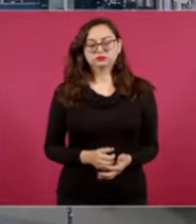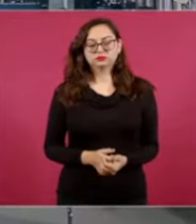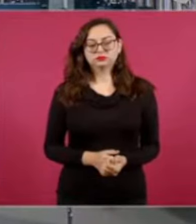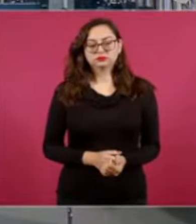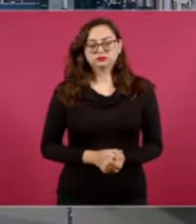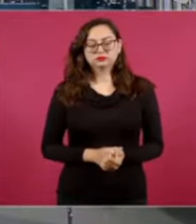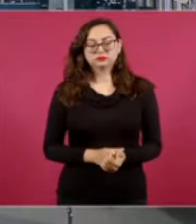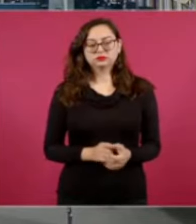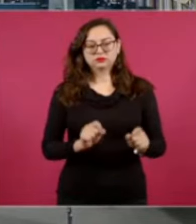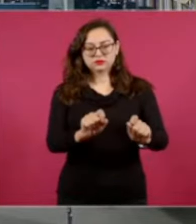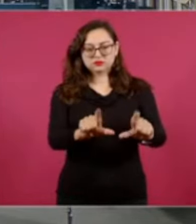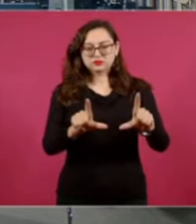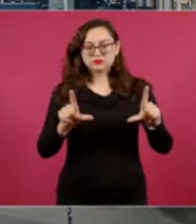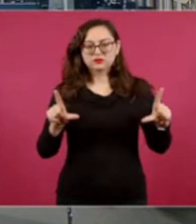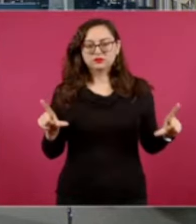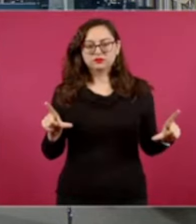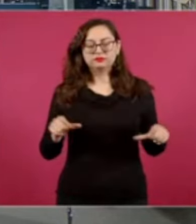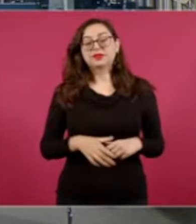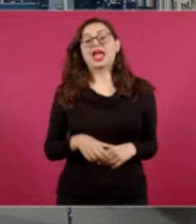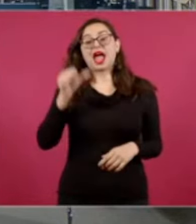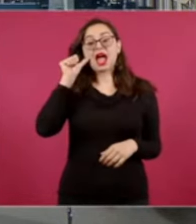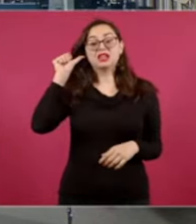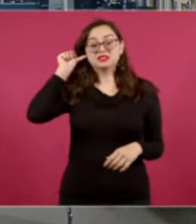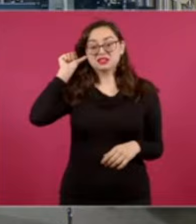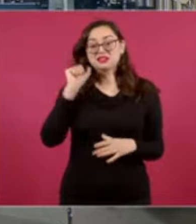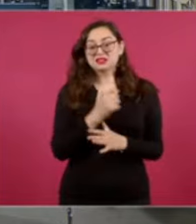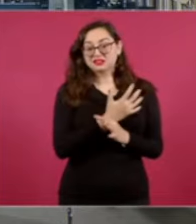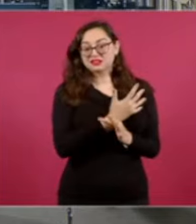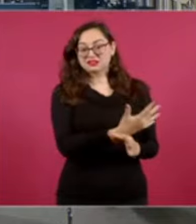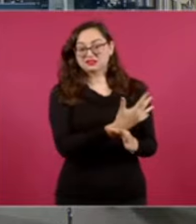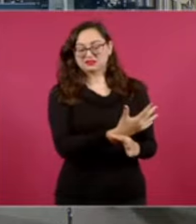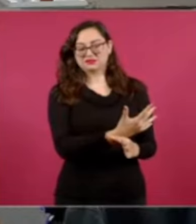no la puedes ampliar. Eso es ayer.